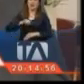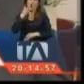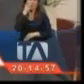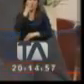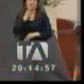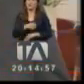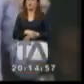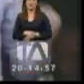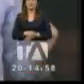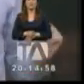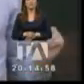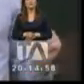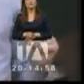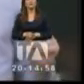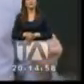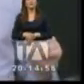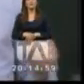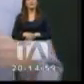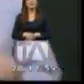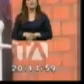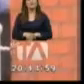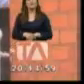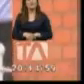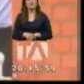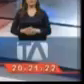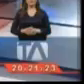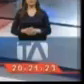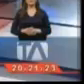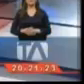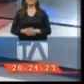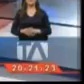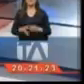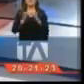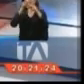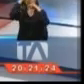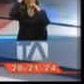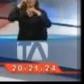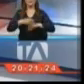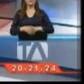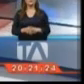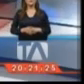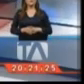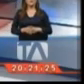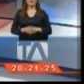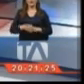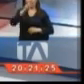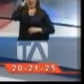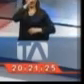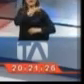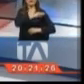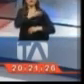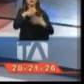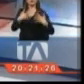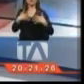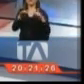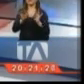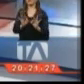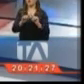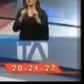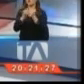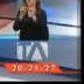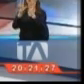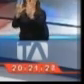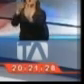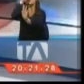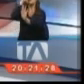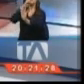incómodo definitivamente. Carlos Acoto, 24 horas. Más noticias, amigos. El ejército confirmó que una patrulla conformada por